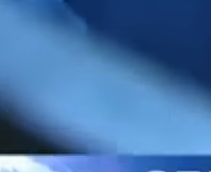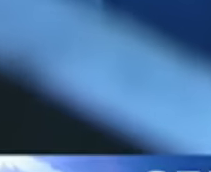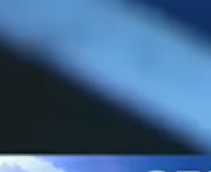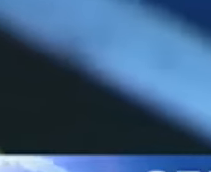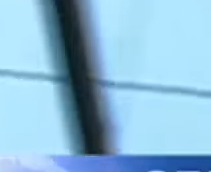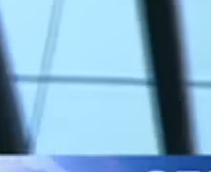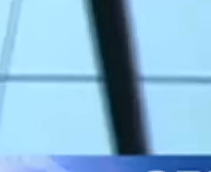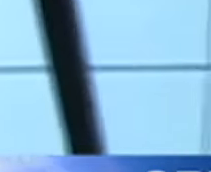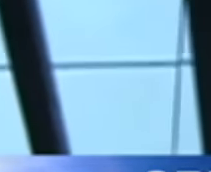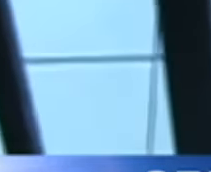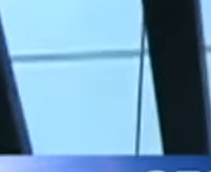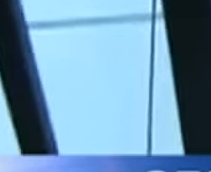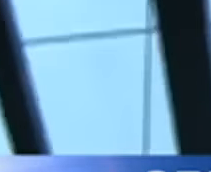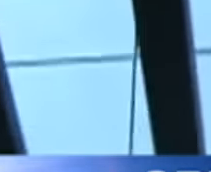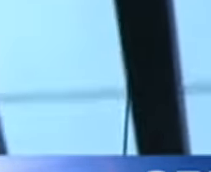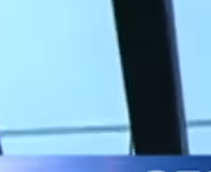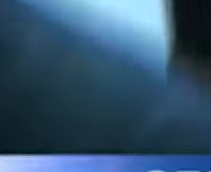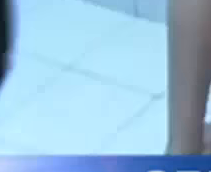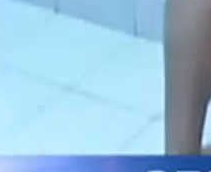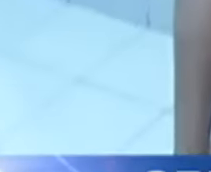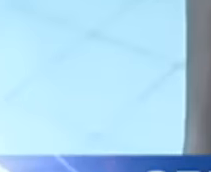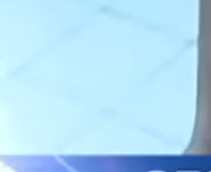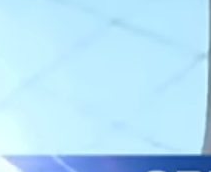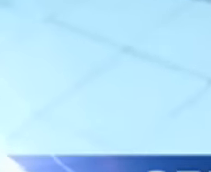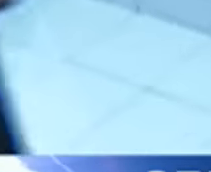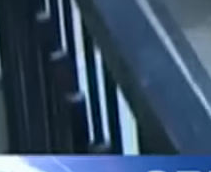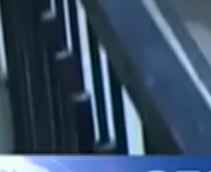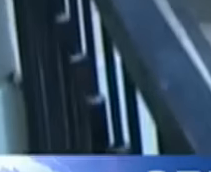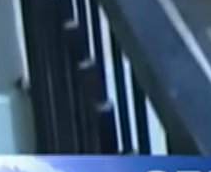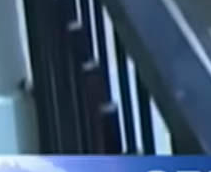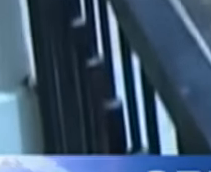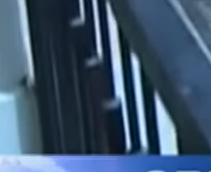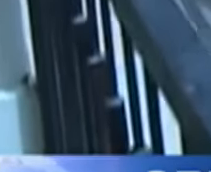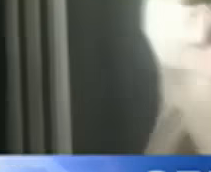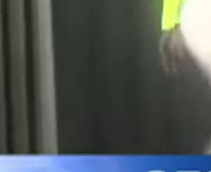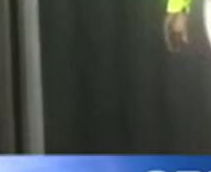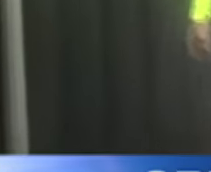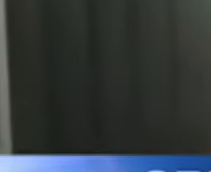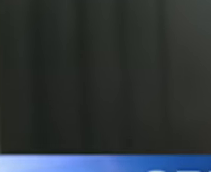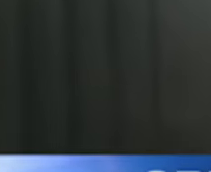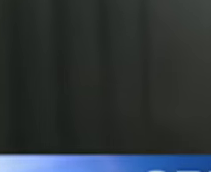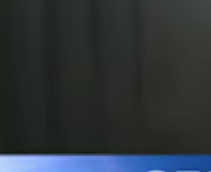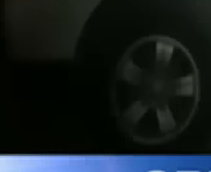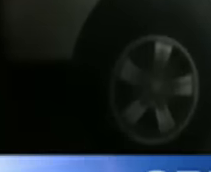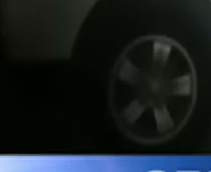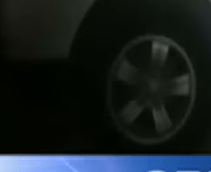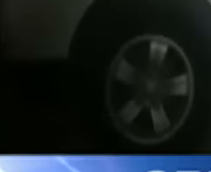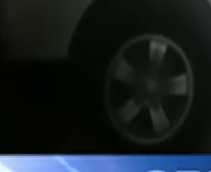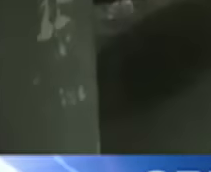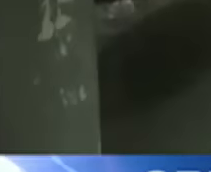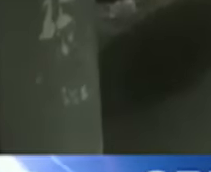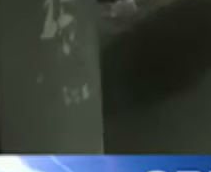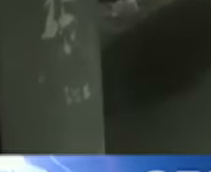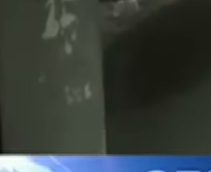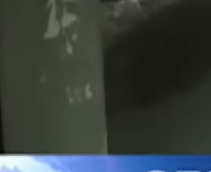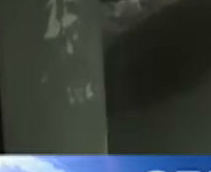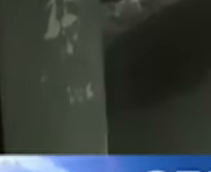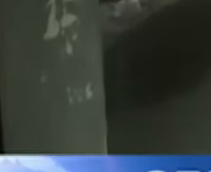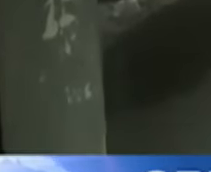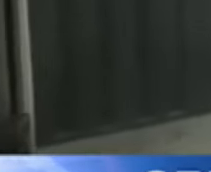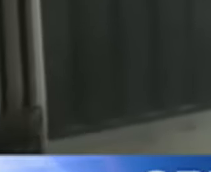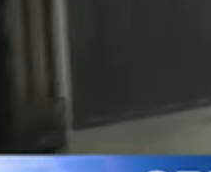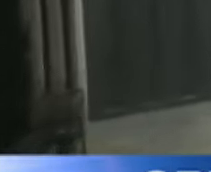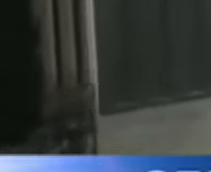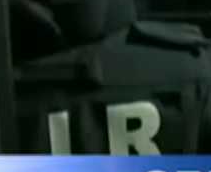Mega operativo policial a nivel nacional. Jaque Mate dejó 70 detenidos, 10 bandas delictivas